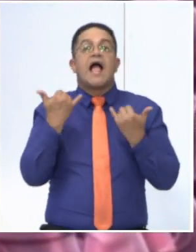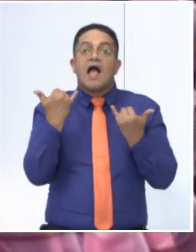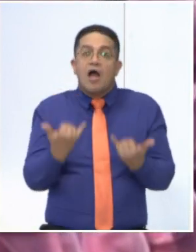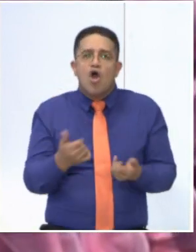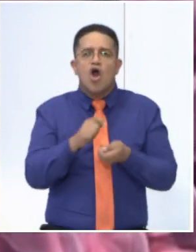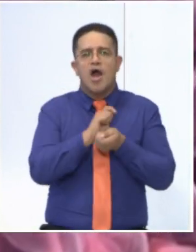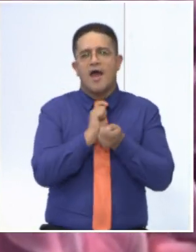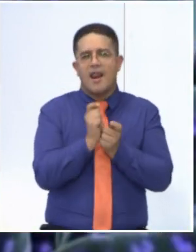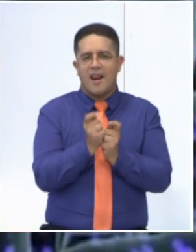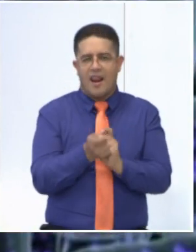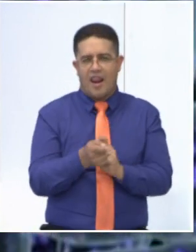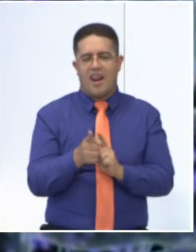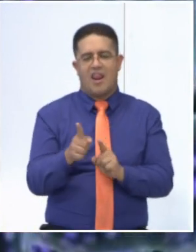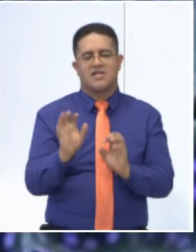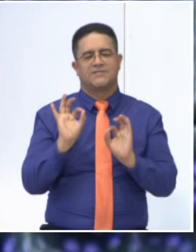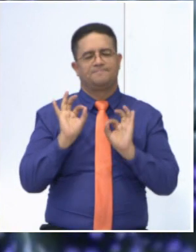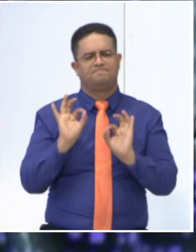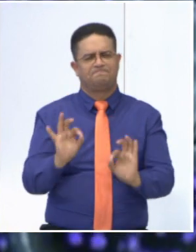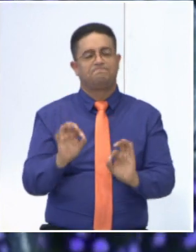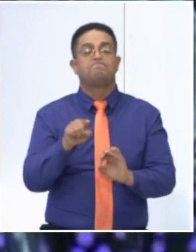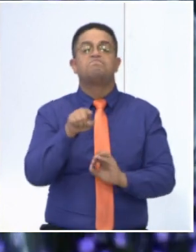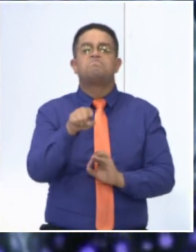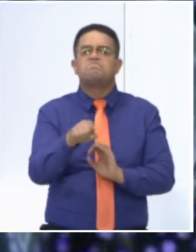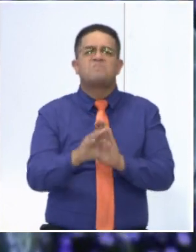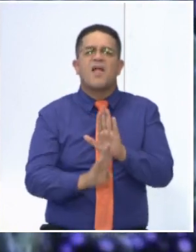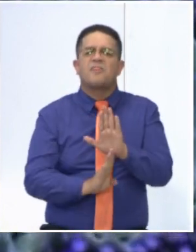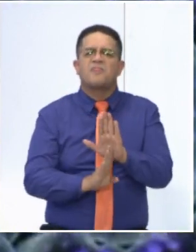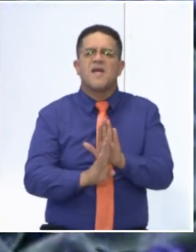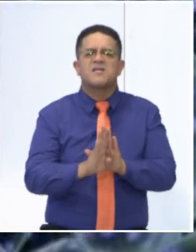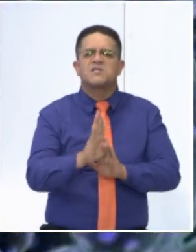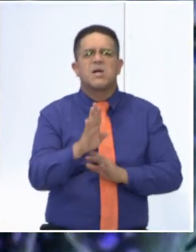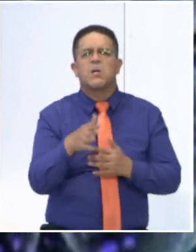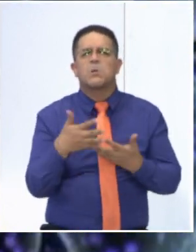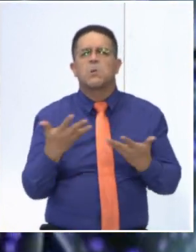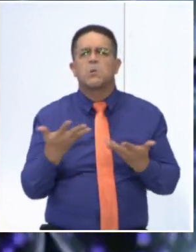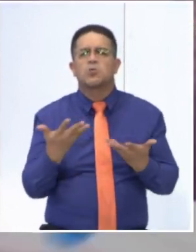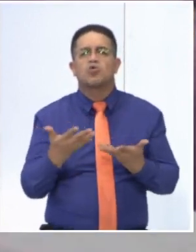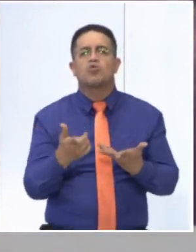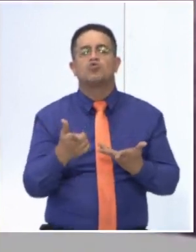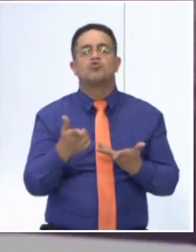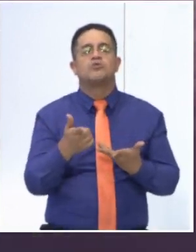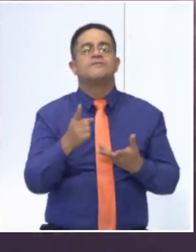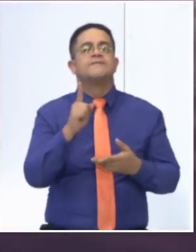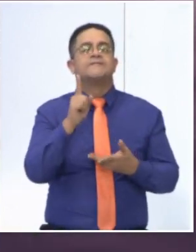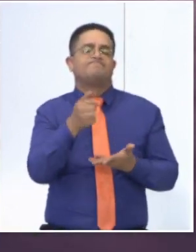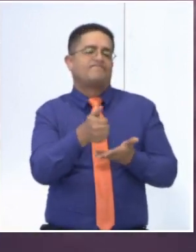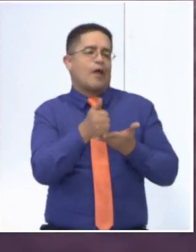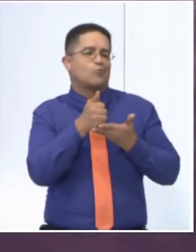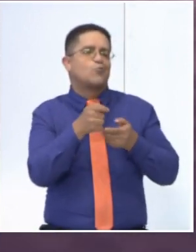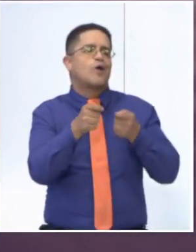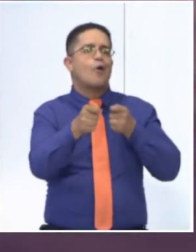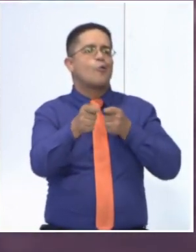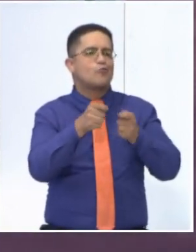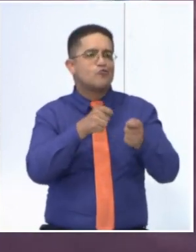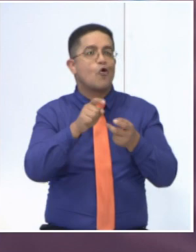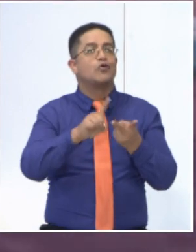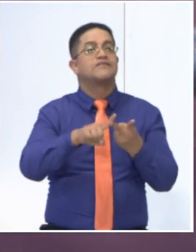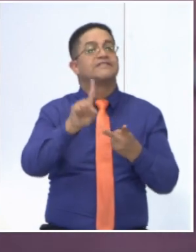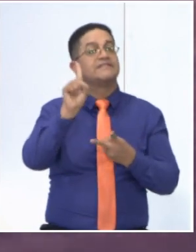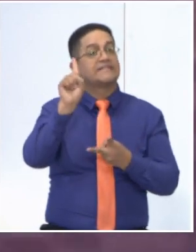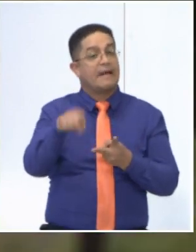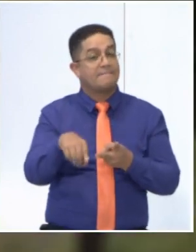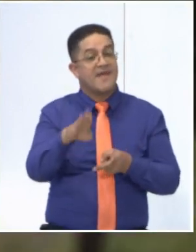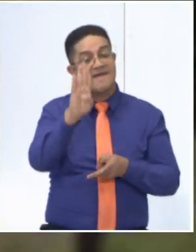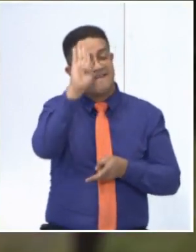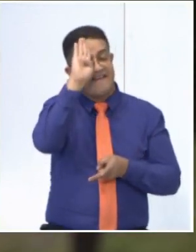transformación significativa. Estos desarrollos no solo han mejorado la gestión diaria, sino que también han cambiado la forma en la que